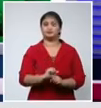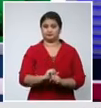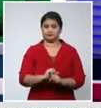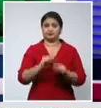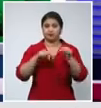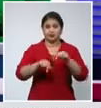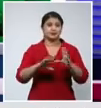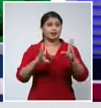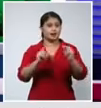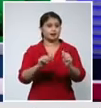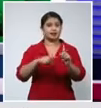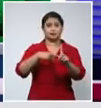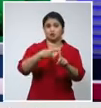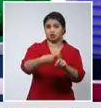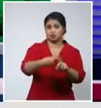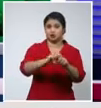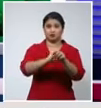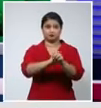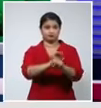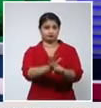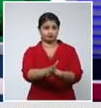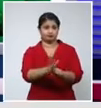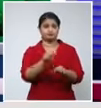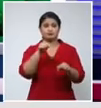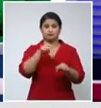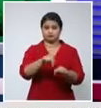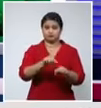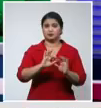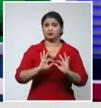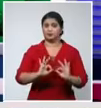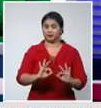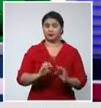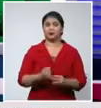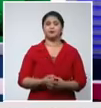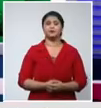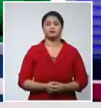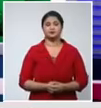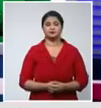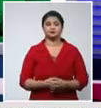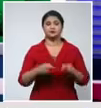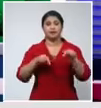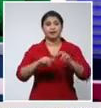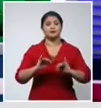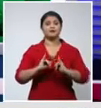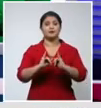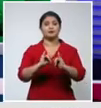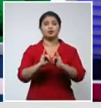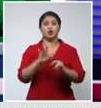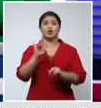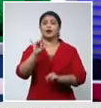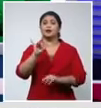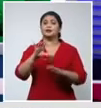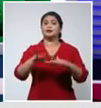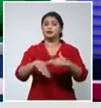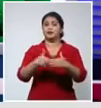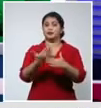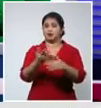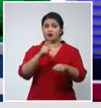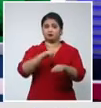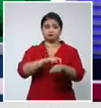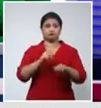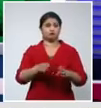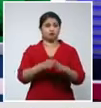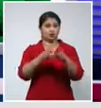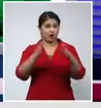tasa de incidencia de casos confirmados en los últimos 15 días. Reitero, se